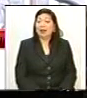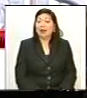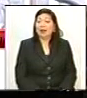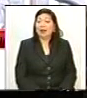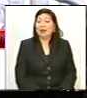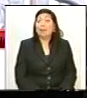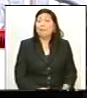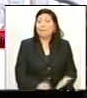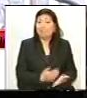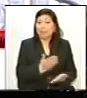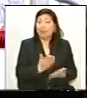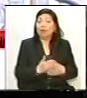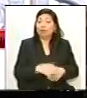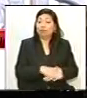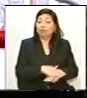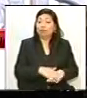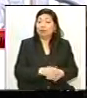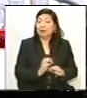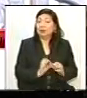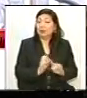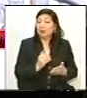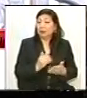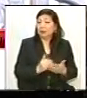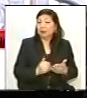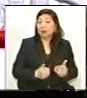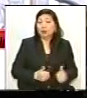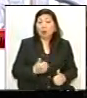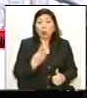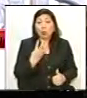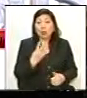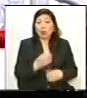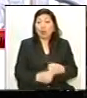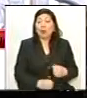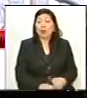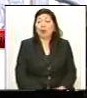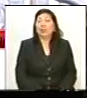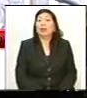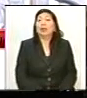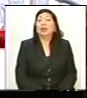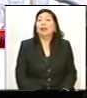Los problemas administrativos prescriben a los 4 años, ¿no?